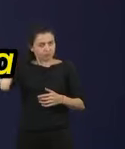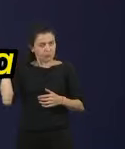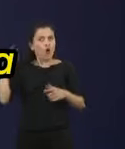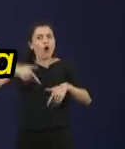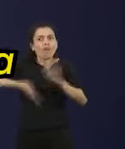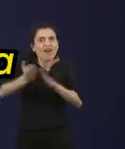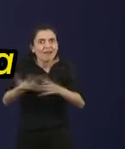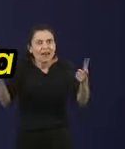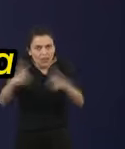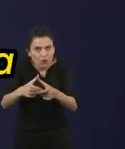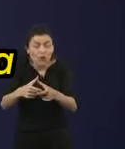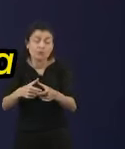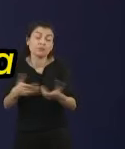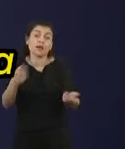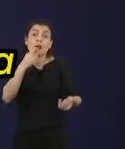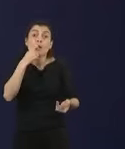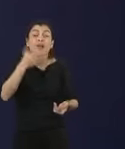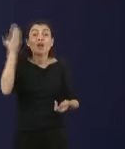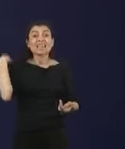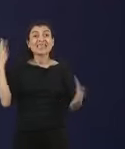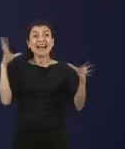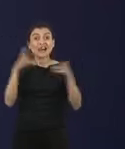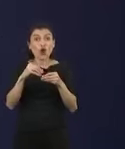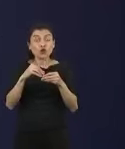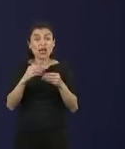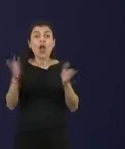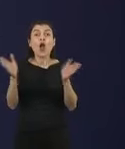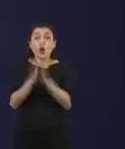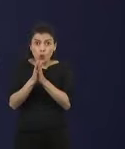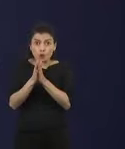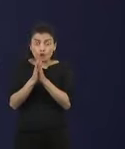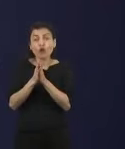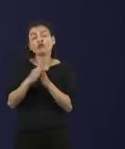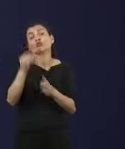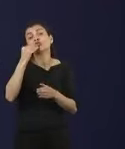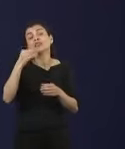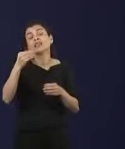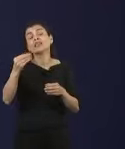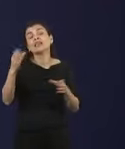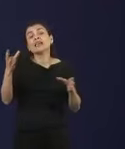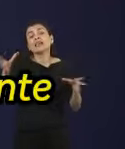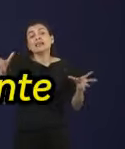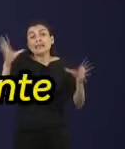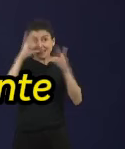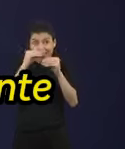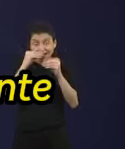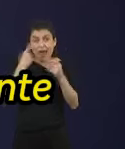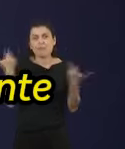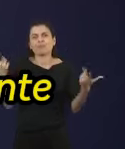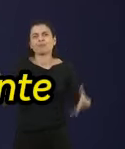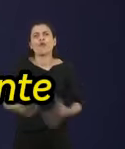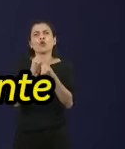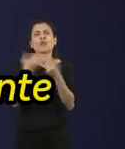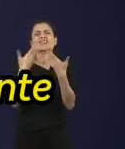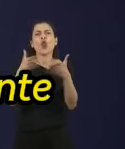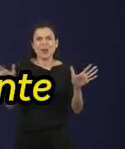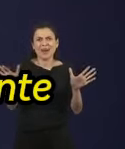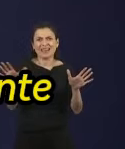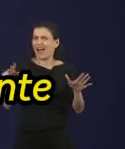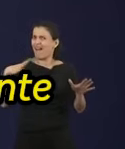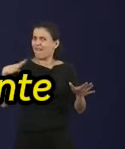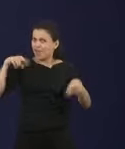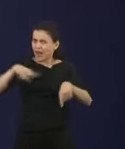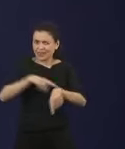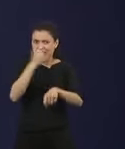juntos en la cena de la fundación libertad eh hoy La verdad es que todavía no he hablado ni con la ministra ni con